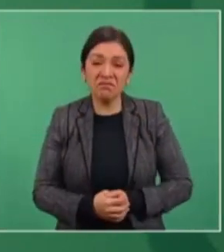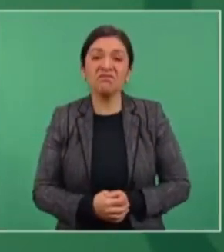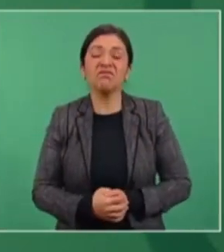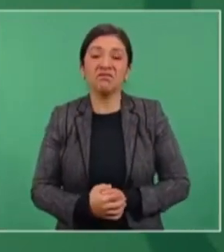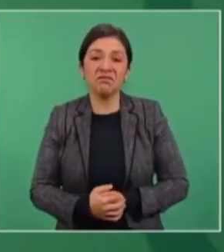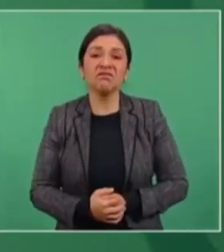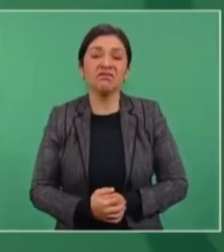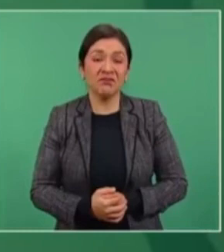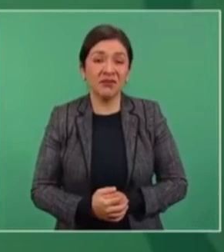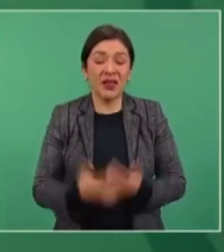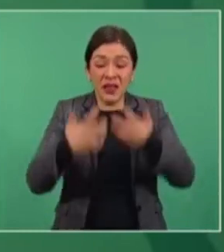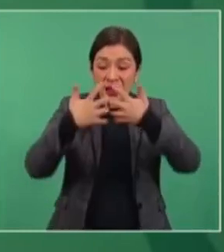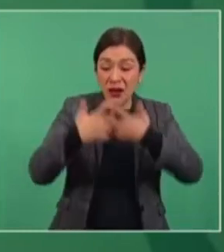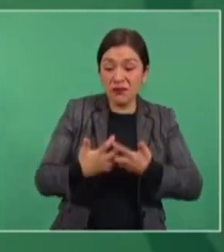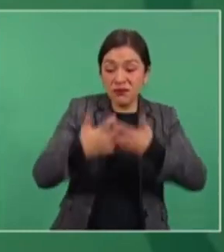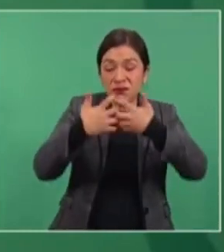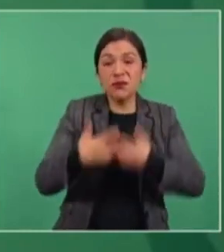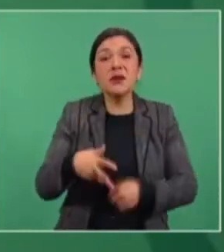con la industria